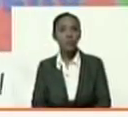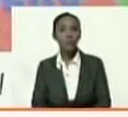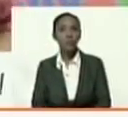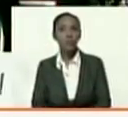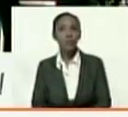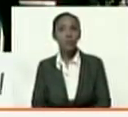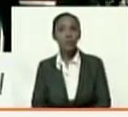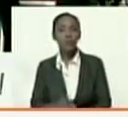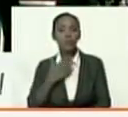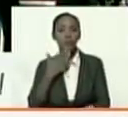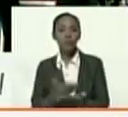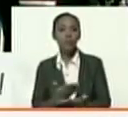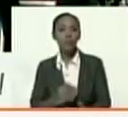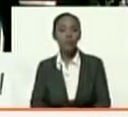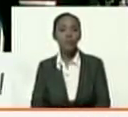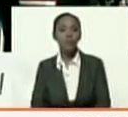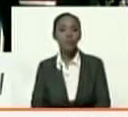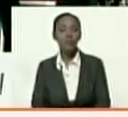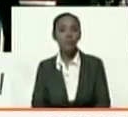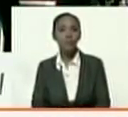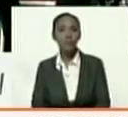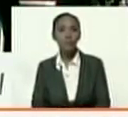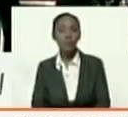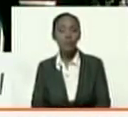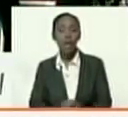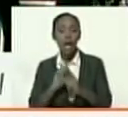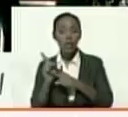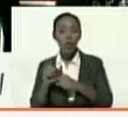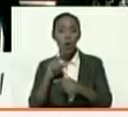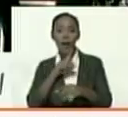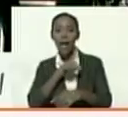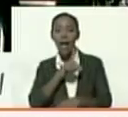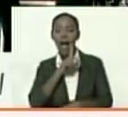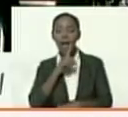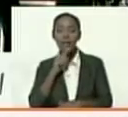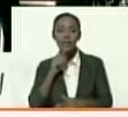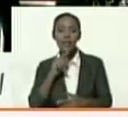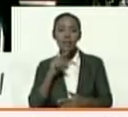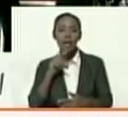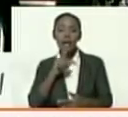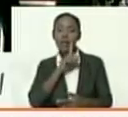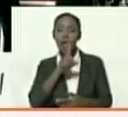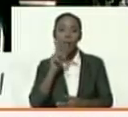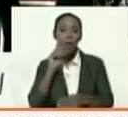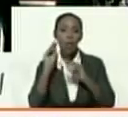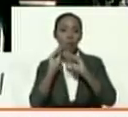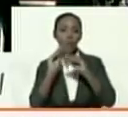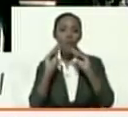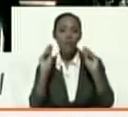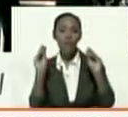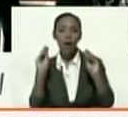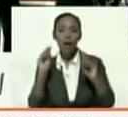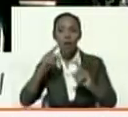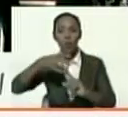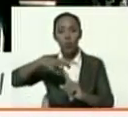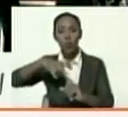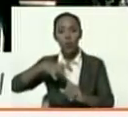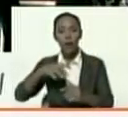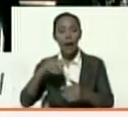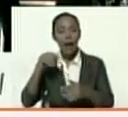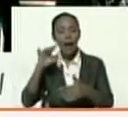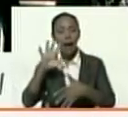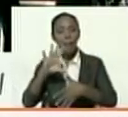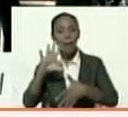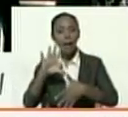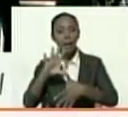Gracias, Daniel. Eso es lo que ellos han llamado, Estados Unidos llamó el eje del mal aquí en América.